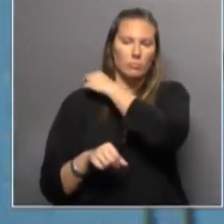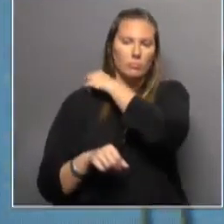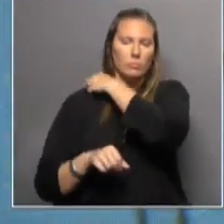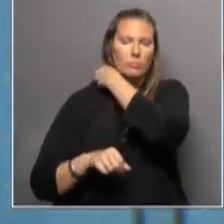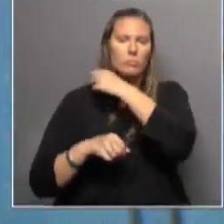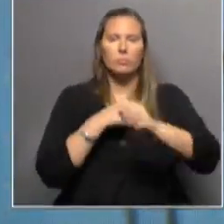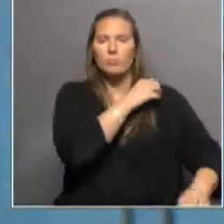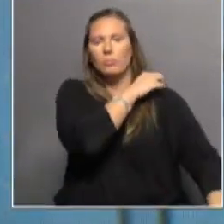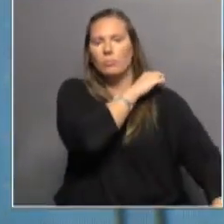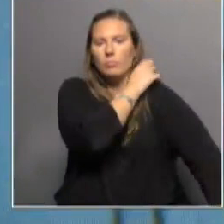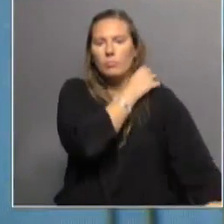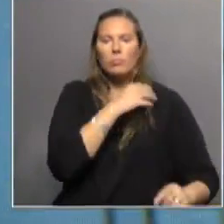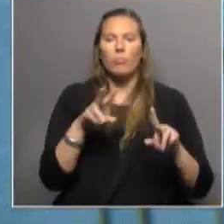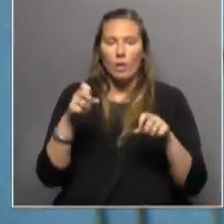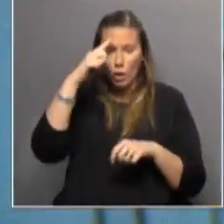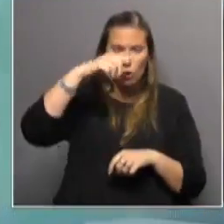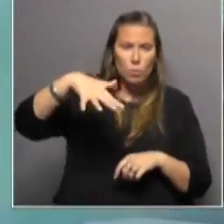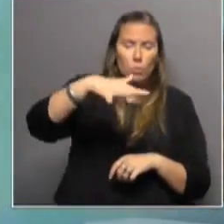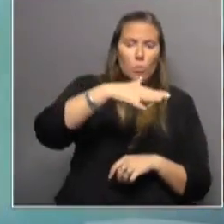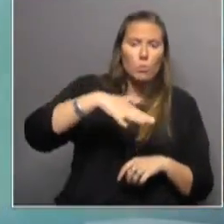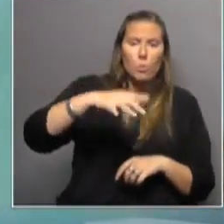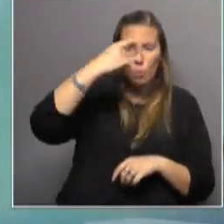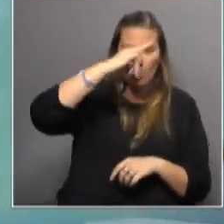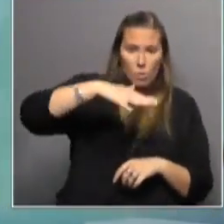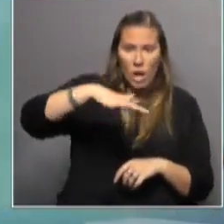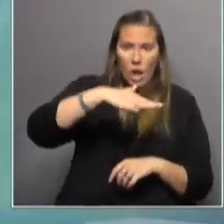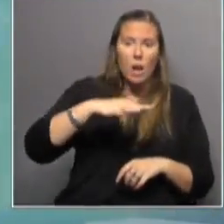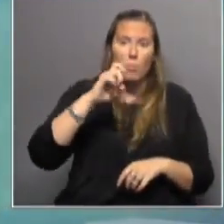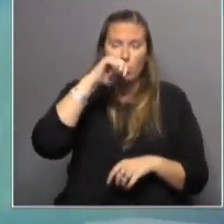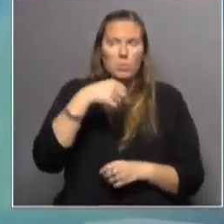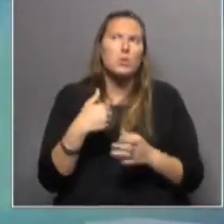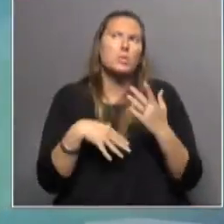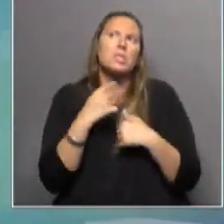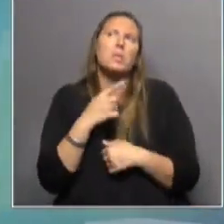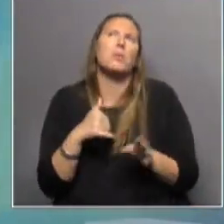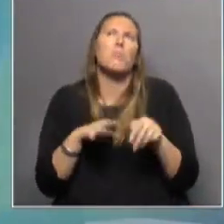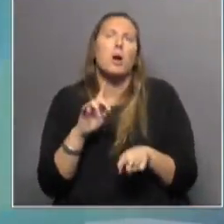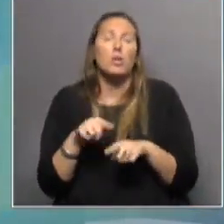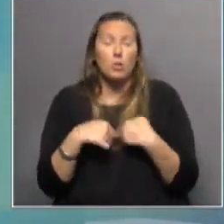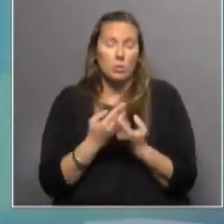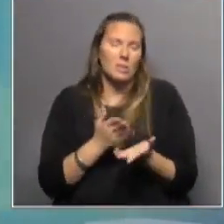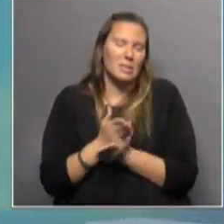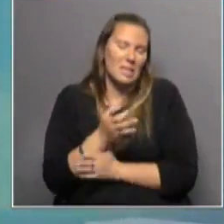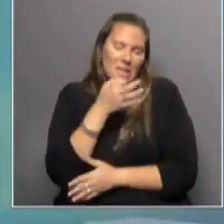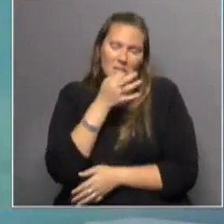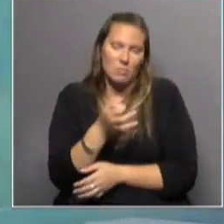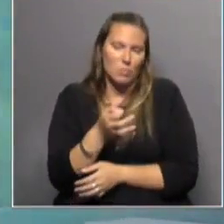qué es más utilizado digamos la parte rural de Montevideo? Bueno Montevideo nosotros siempre decimos que